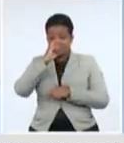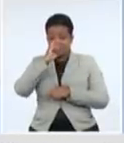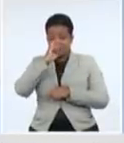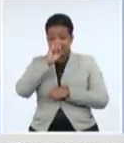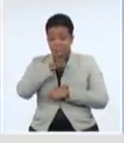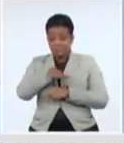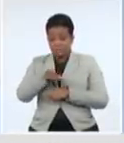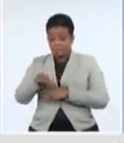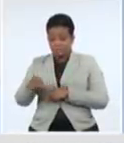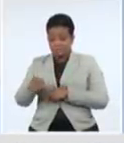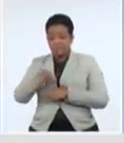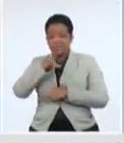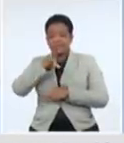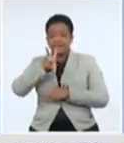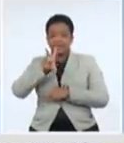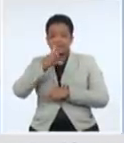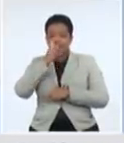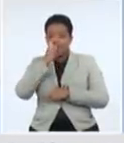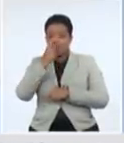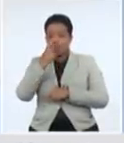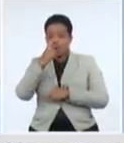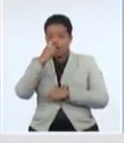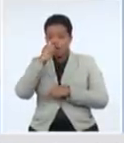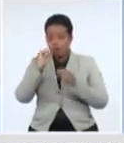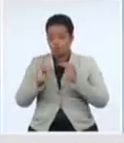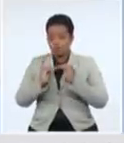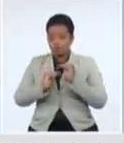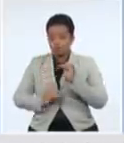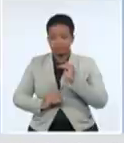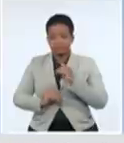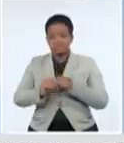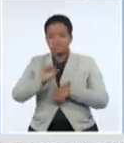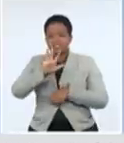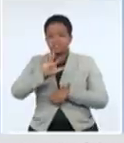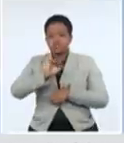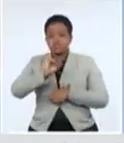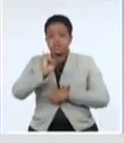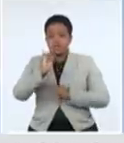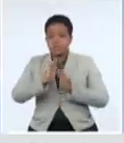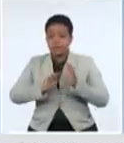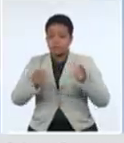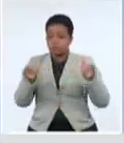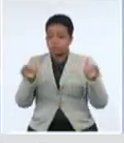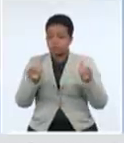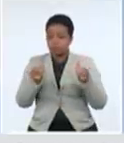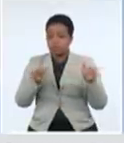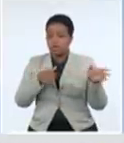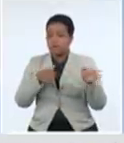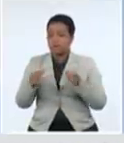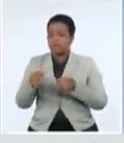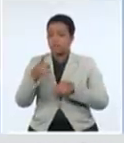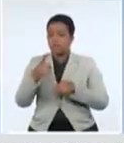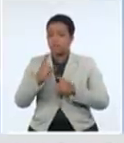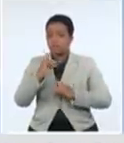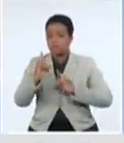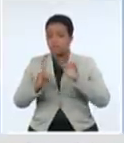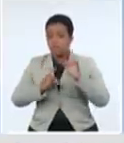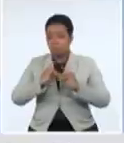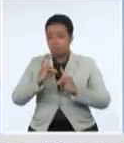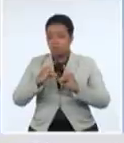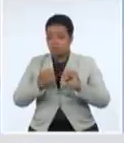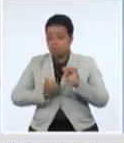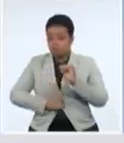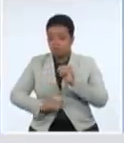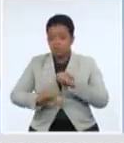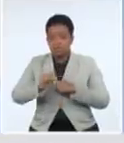13 menores de 1 año, 5 menores de 6 meses y un recién nacido se diagnostica en el